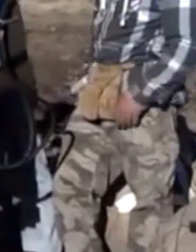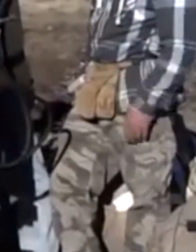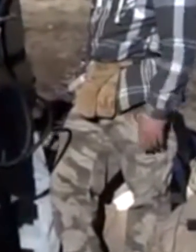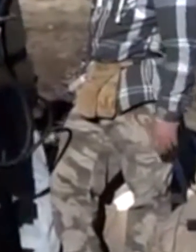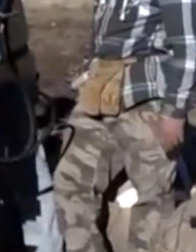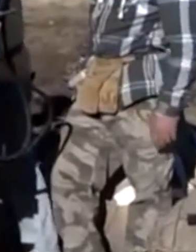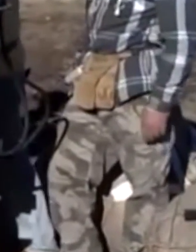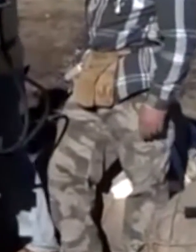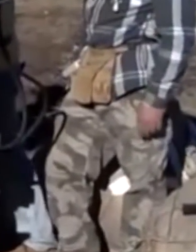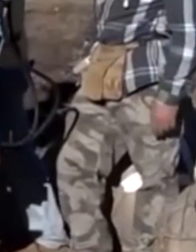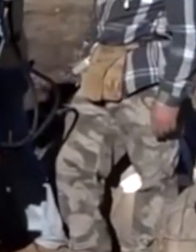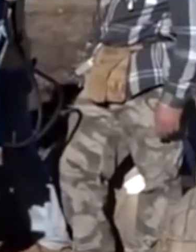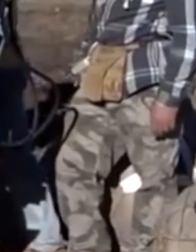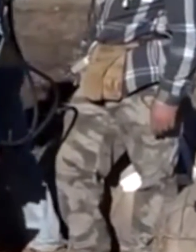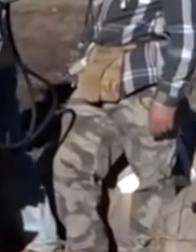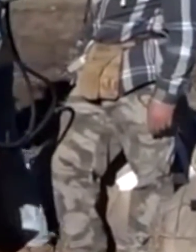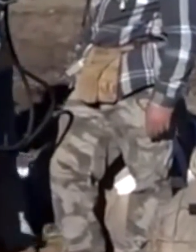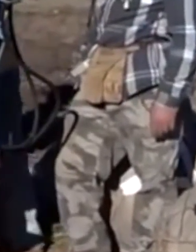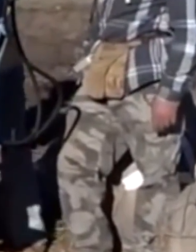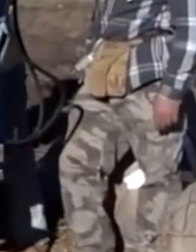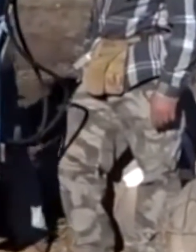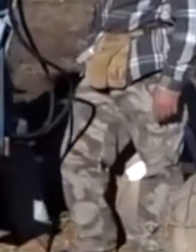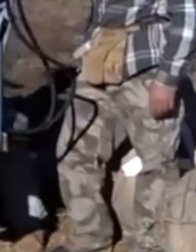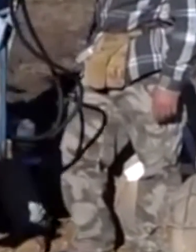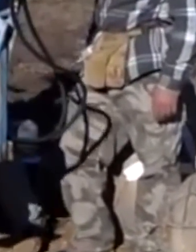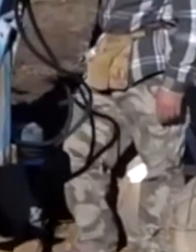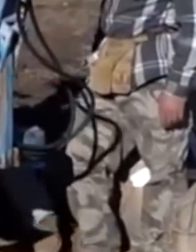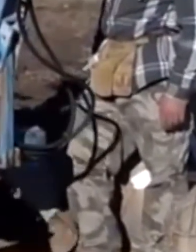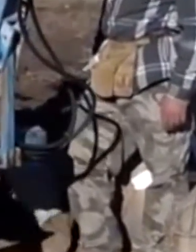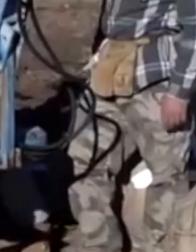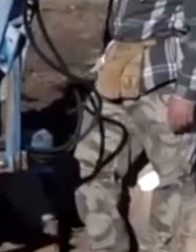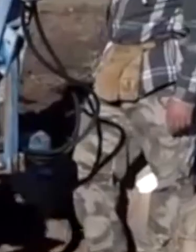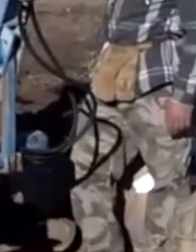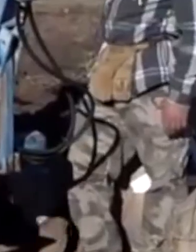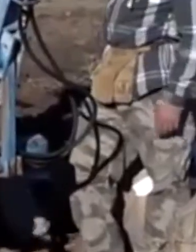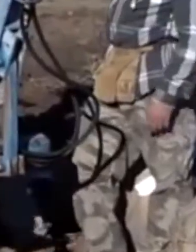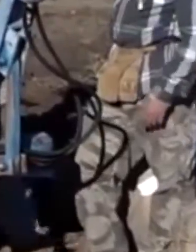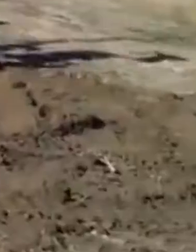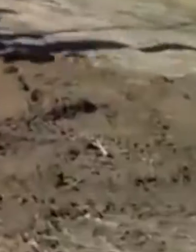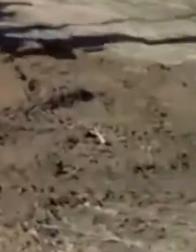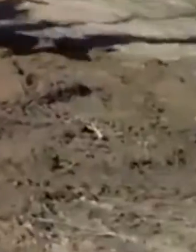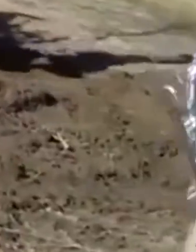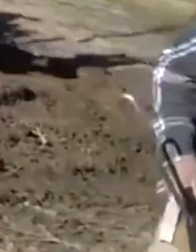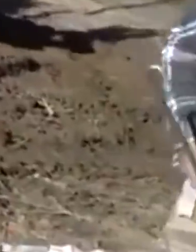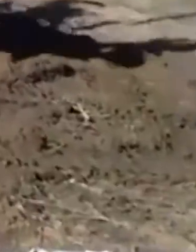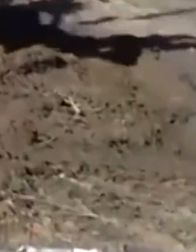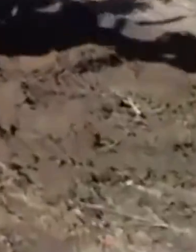buena para ambos pueblos y para